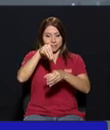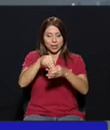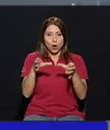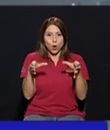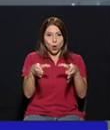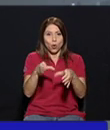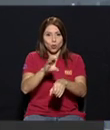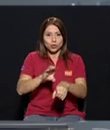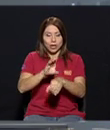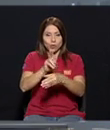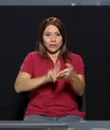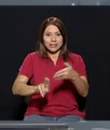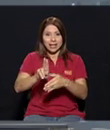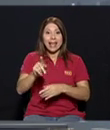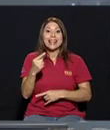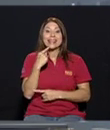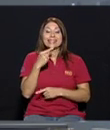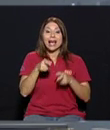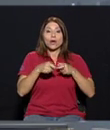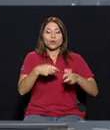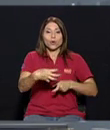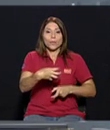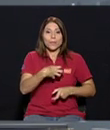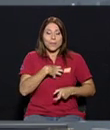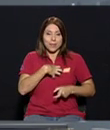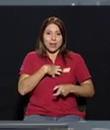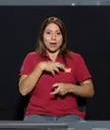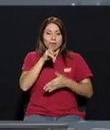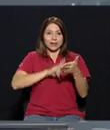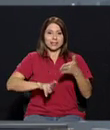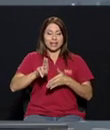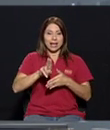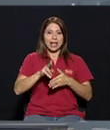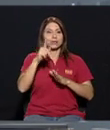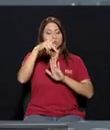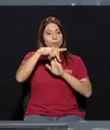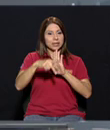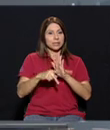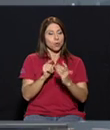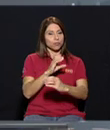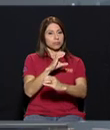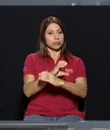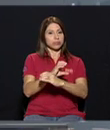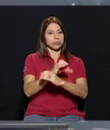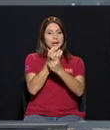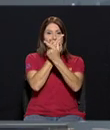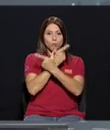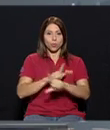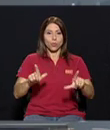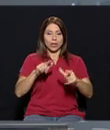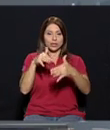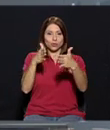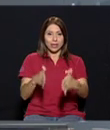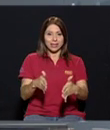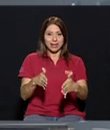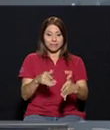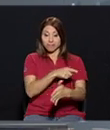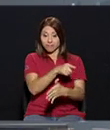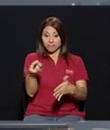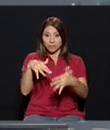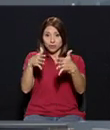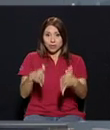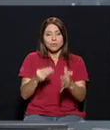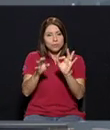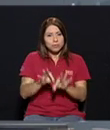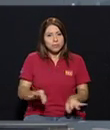que la autonomía universitaria es el principio que resguarda la autonomía estudiantil, recordando que las y los estudiantes han sido